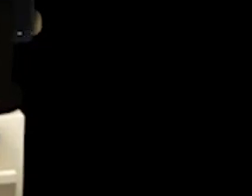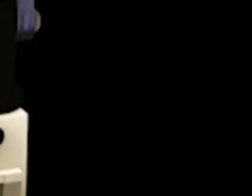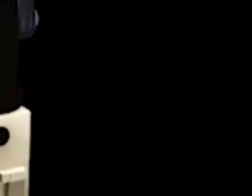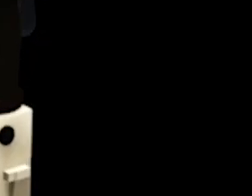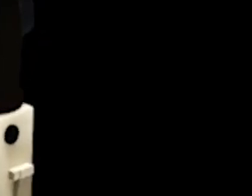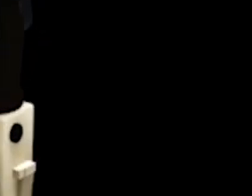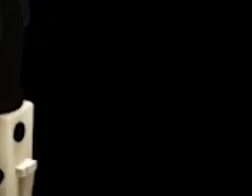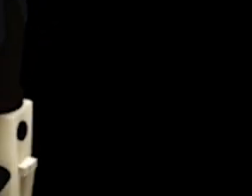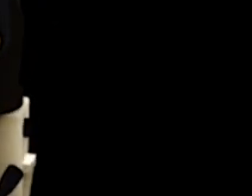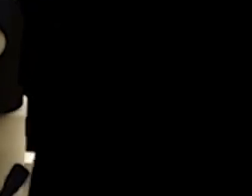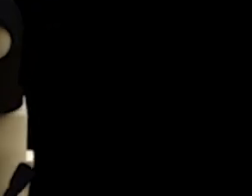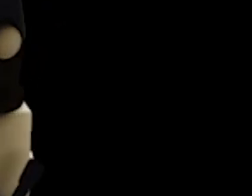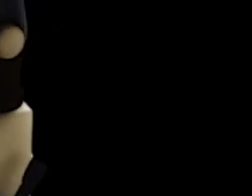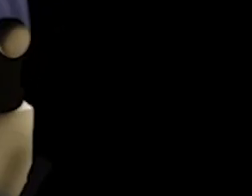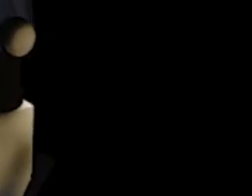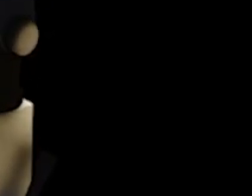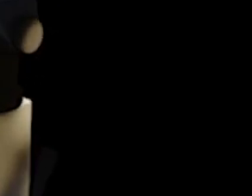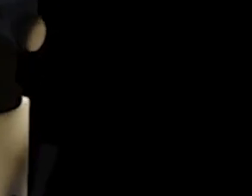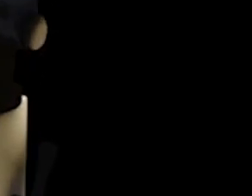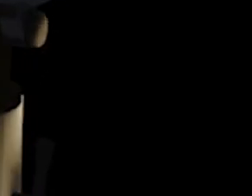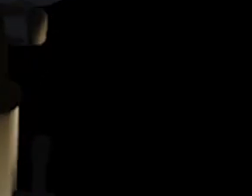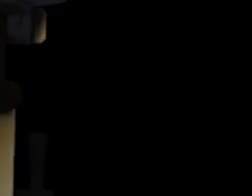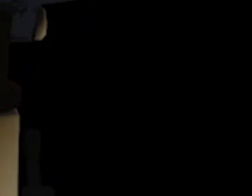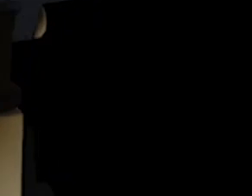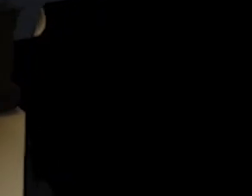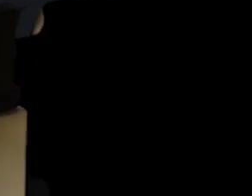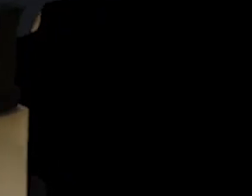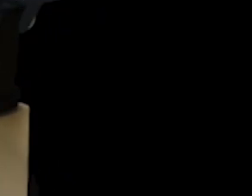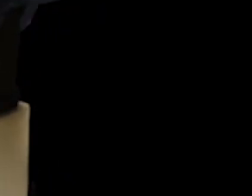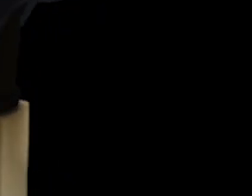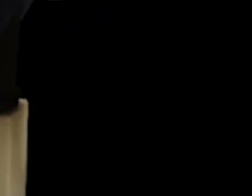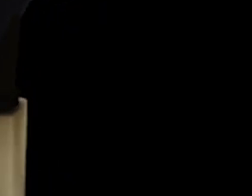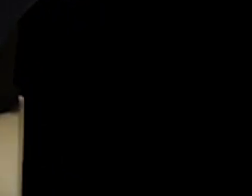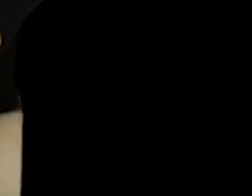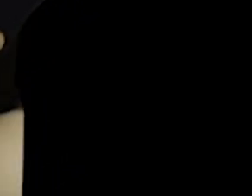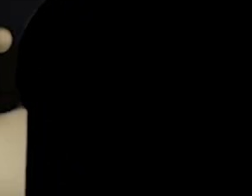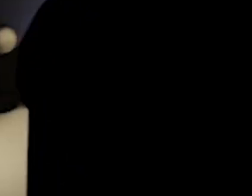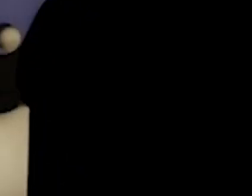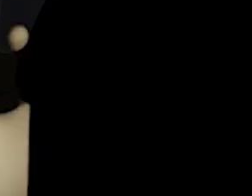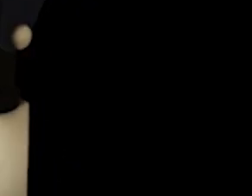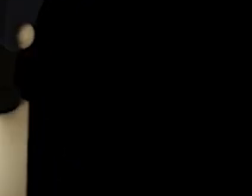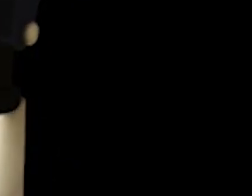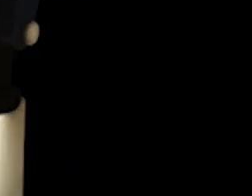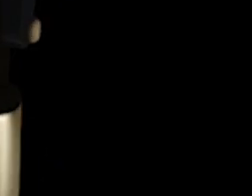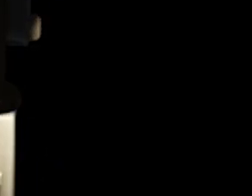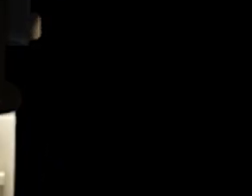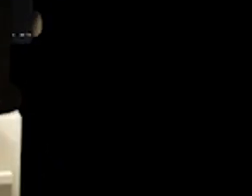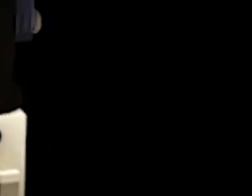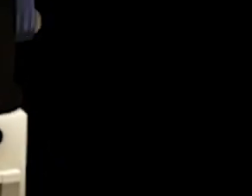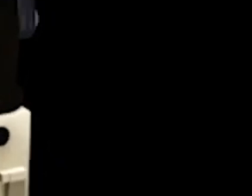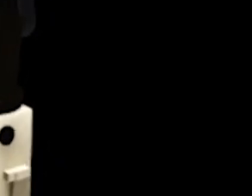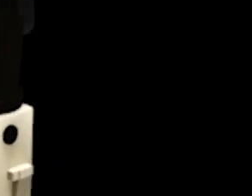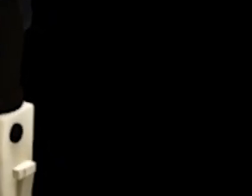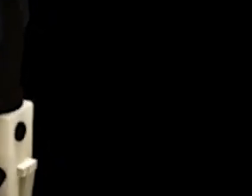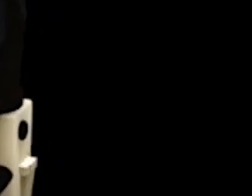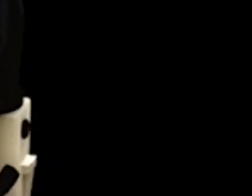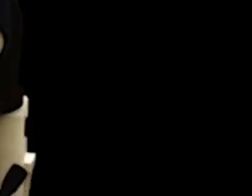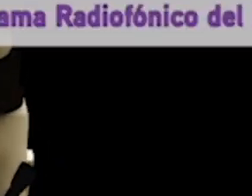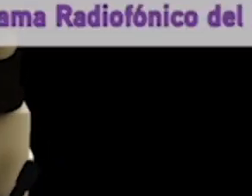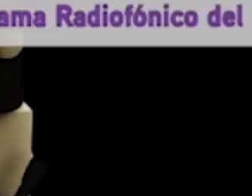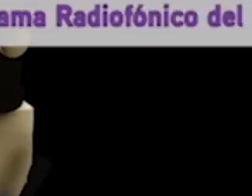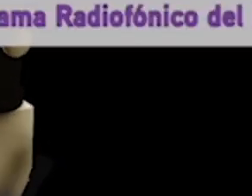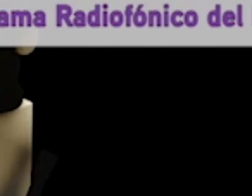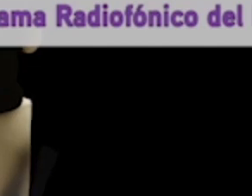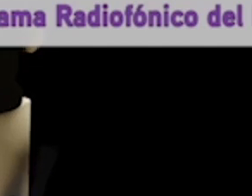haber estado aquí con nosotros en su programa La Urna, esta producción del Instituto Electoral de Coahuila. Nos puede seguir también en redes sociales, en